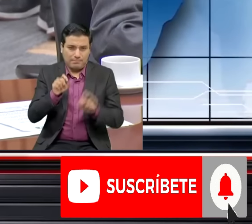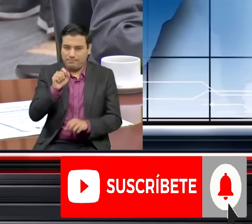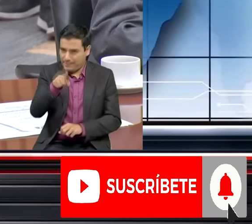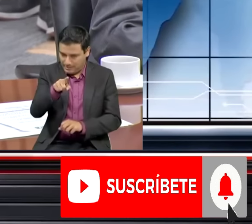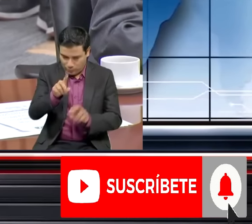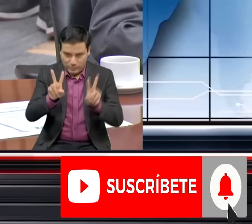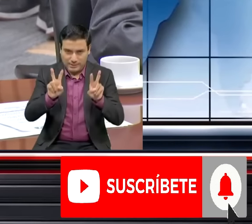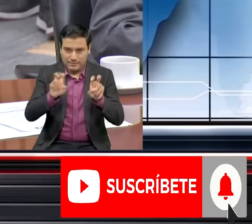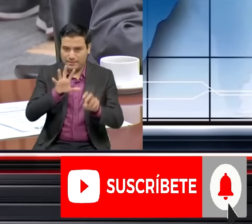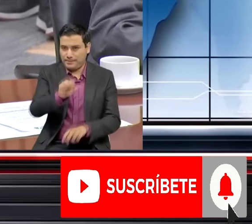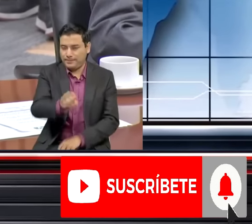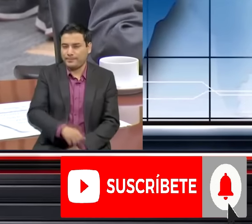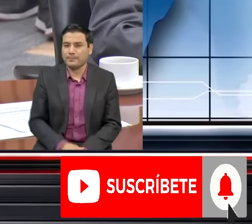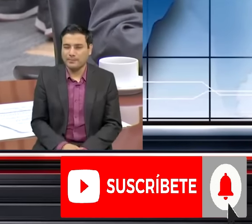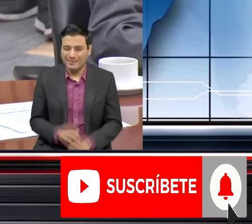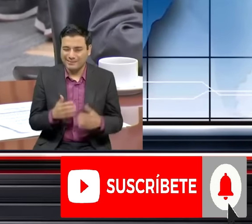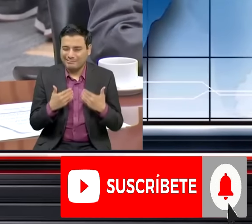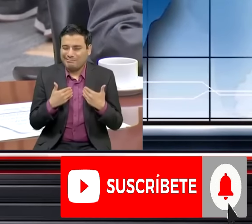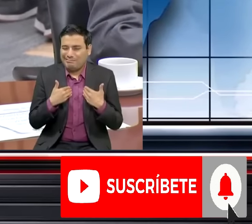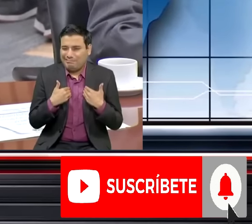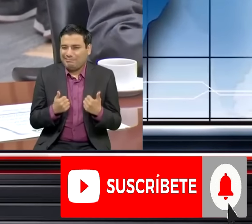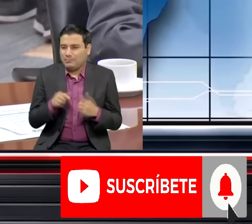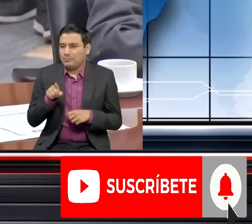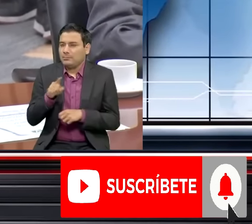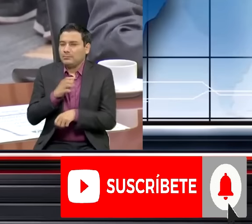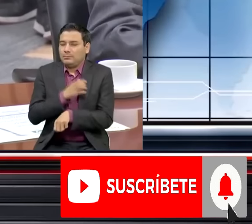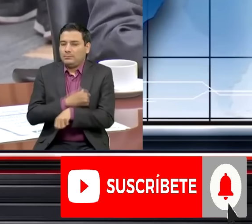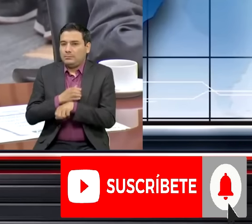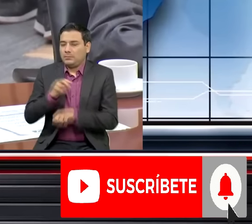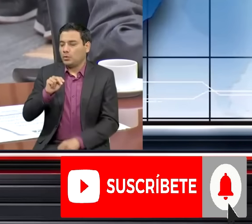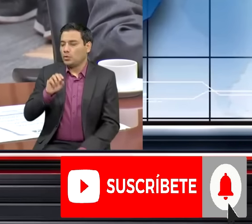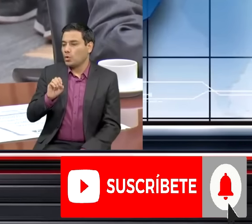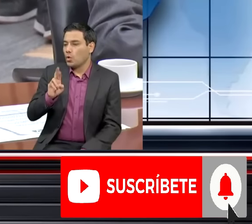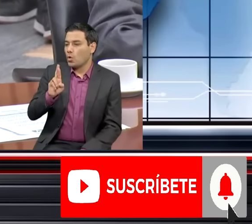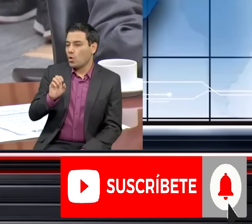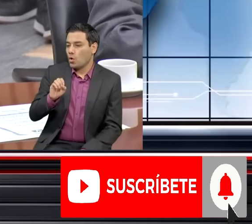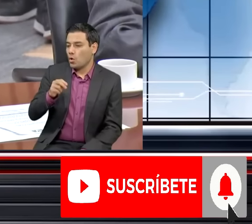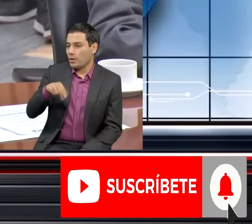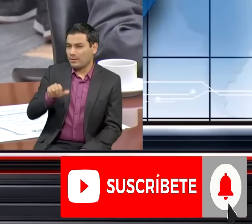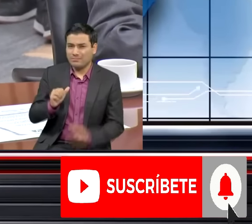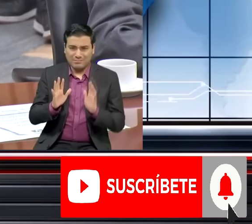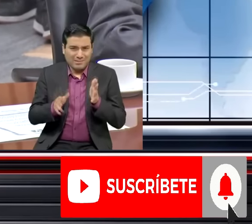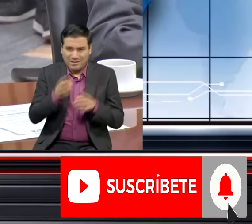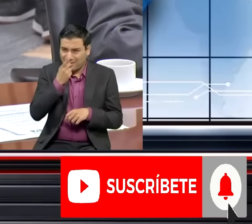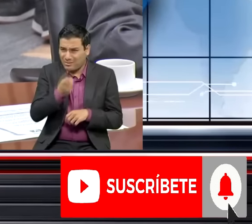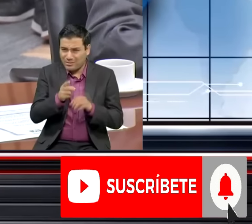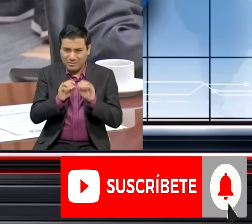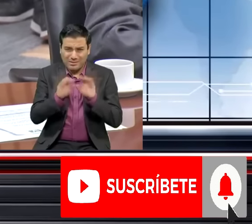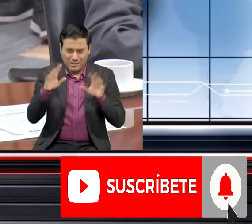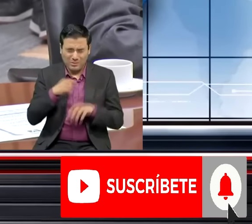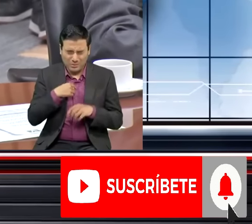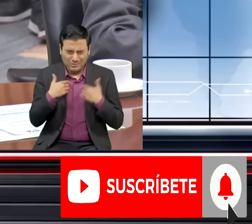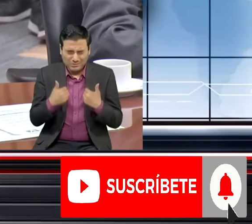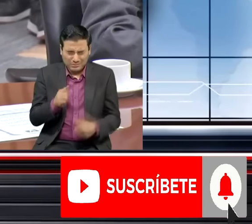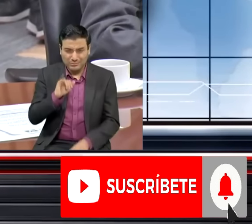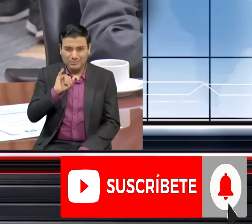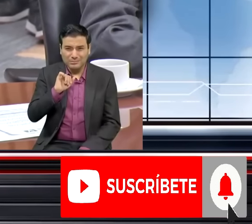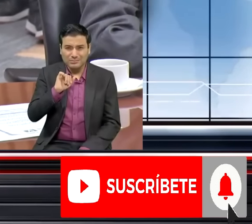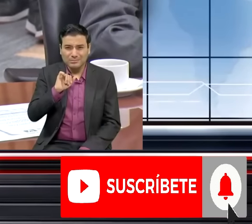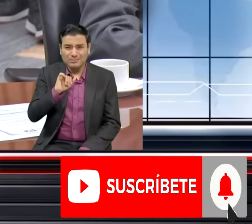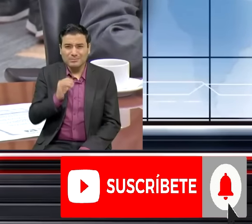mismo tema. Yo entiendo que lo que el compañero Noroña quiso decir, y lo dijo con mucha claridad, es que